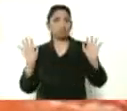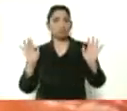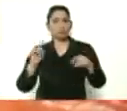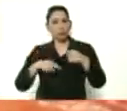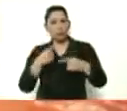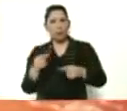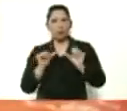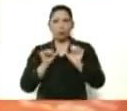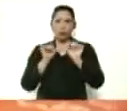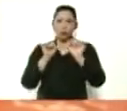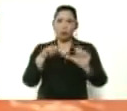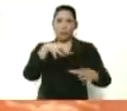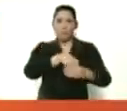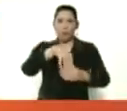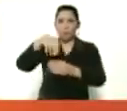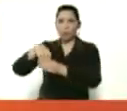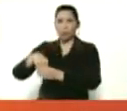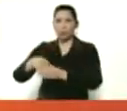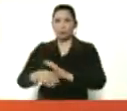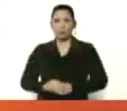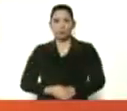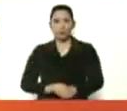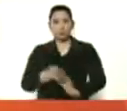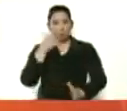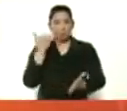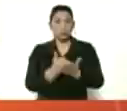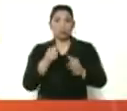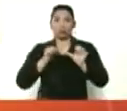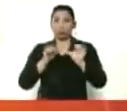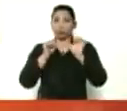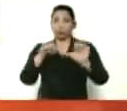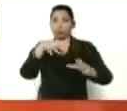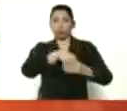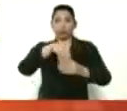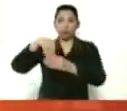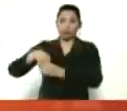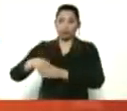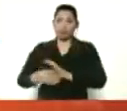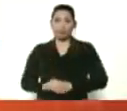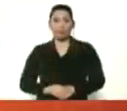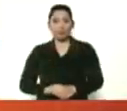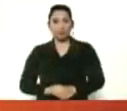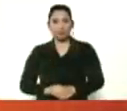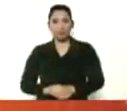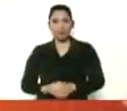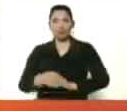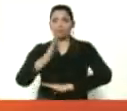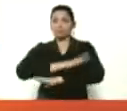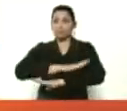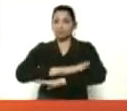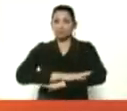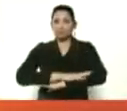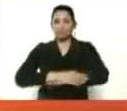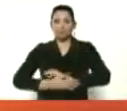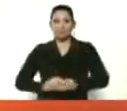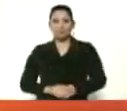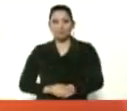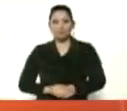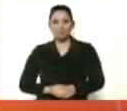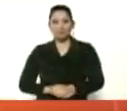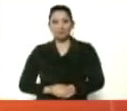continuamos la cuarentena, vamos a mantener esta cuarentena con mucha disciplina, con mucha